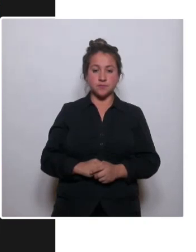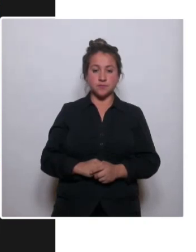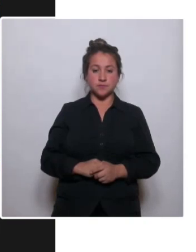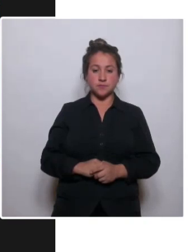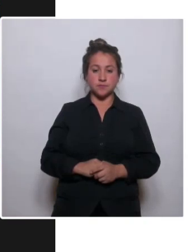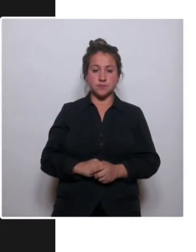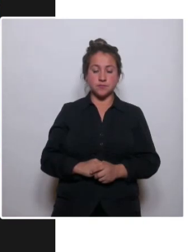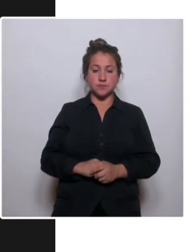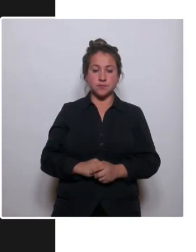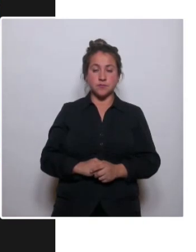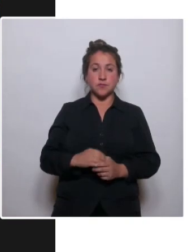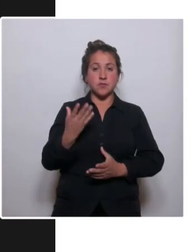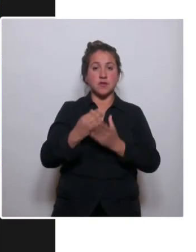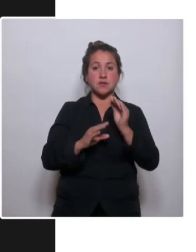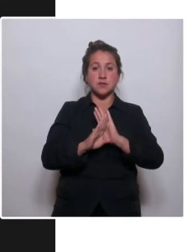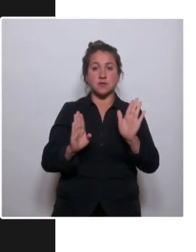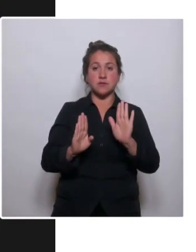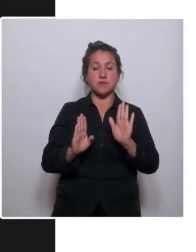Bien, terminada la votación.